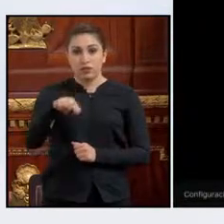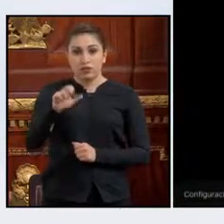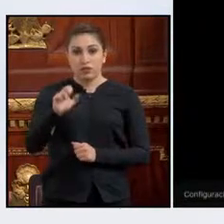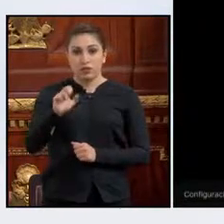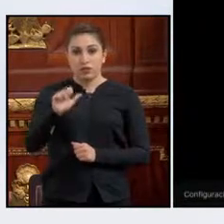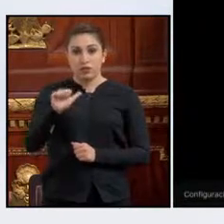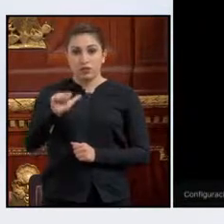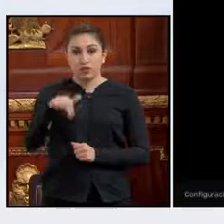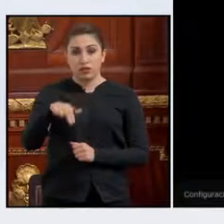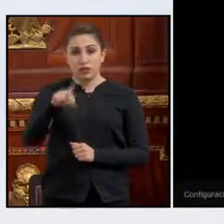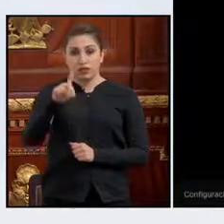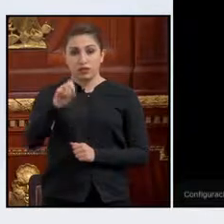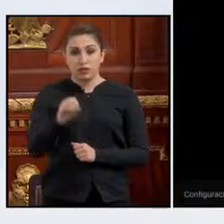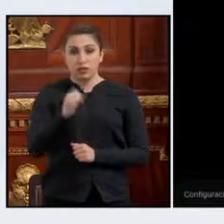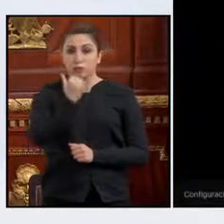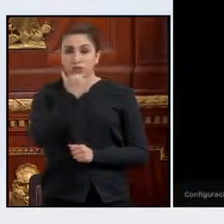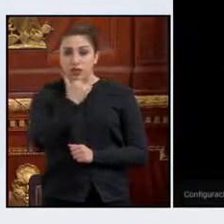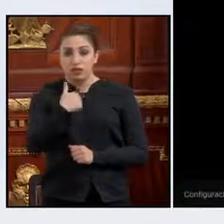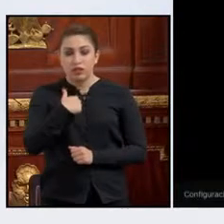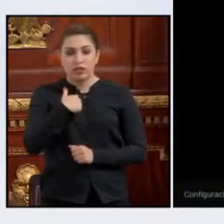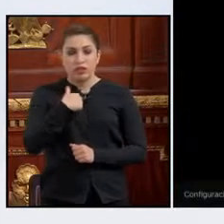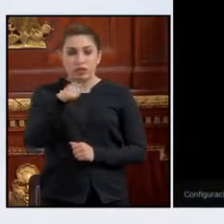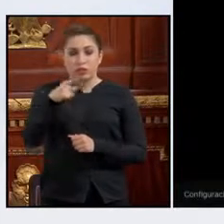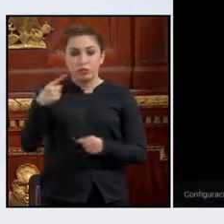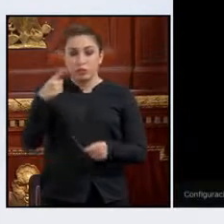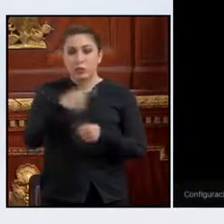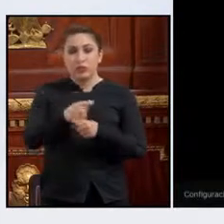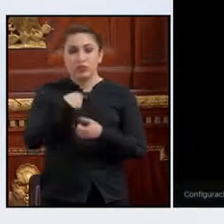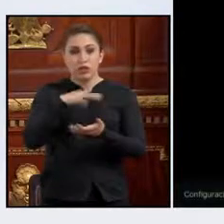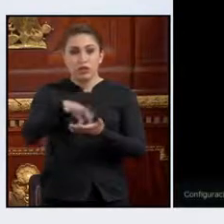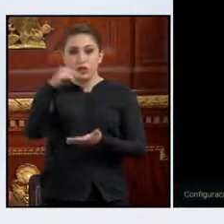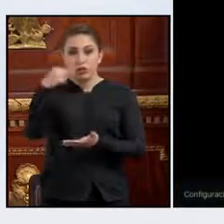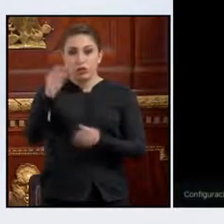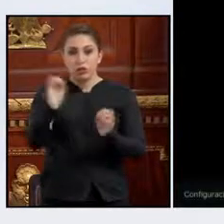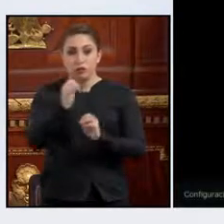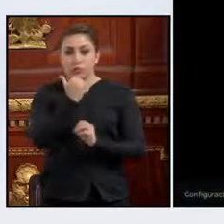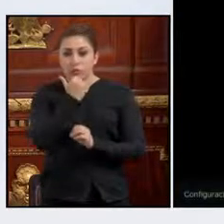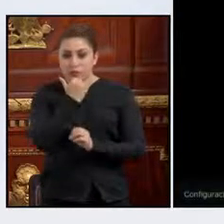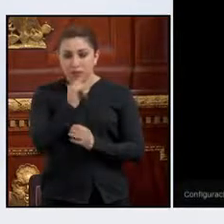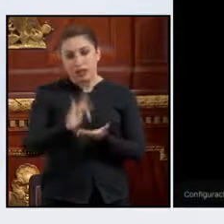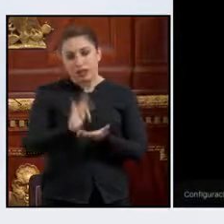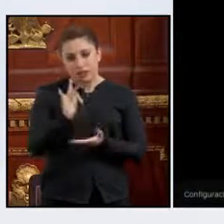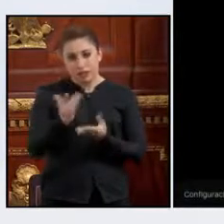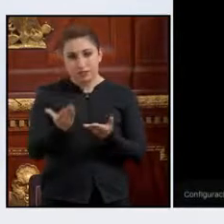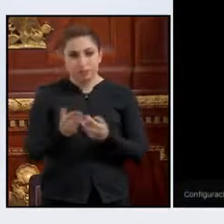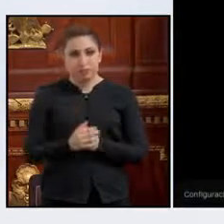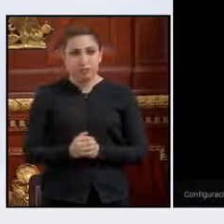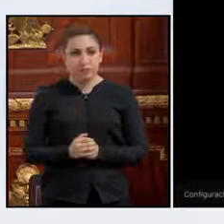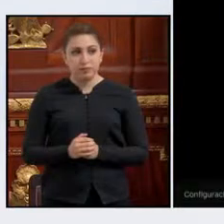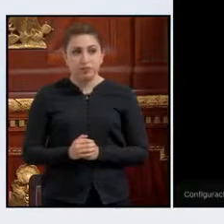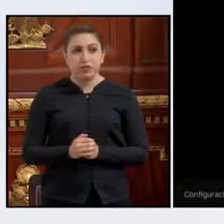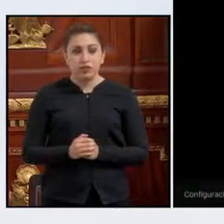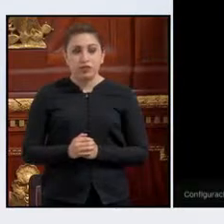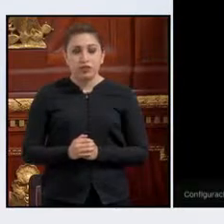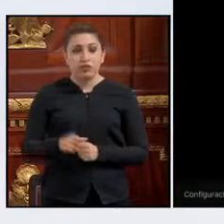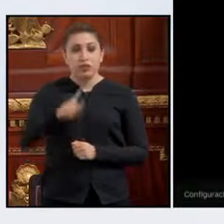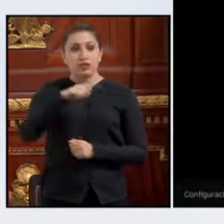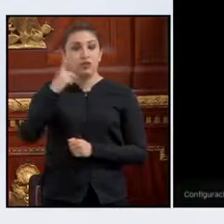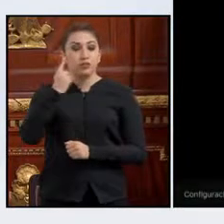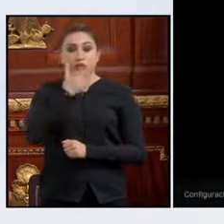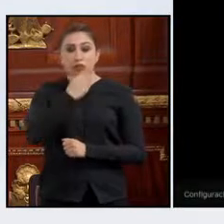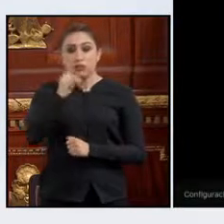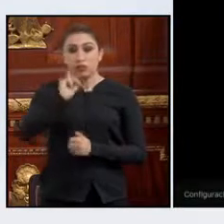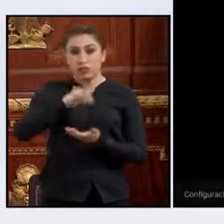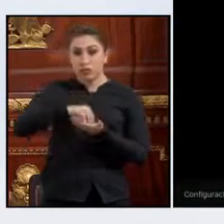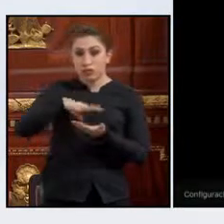pido una disculpa por primero de la lista. Aquí está su asistente. No te preocupes. Muchísimas gracias. ¿Alguna otra diputado o